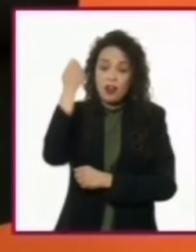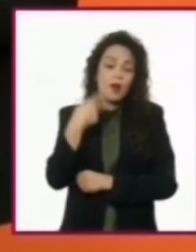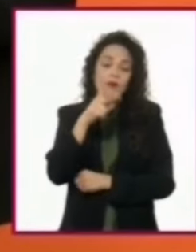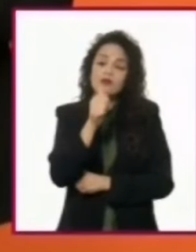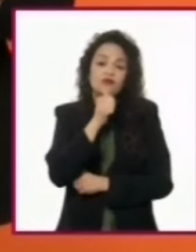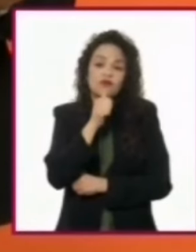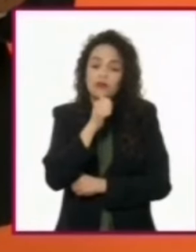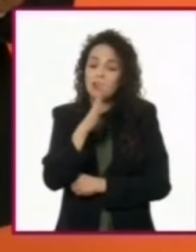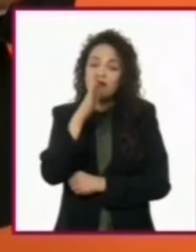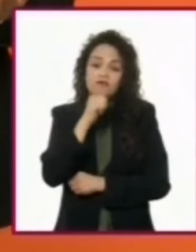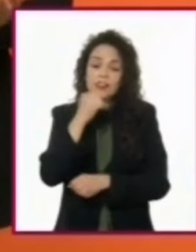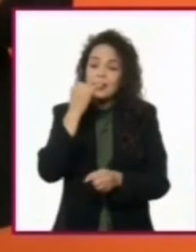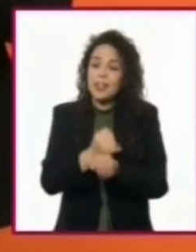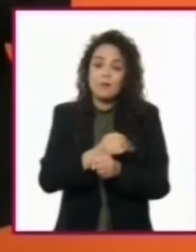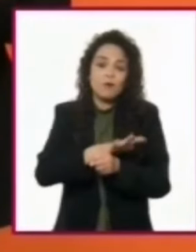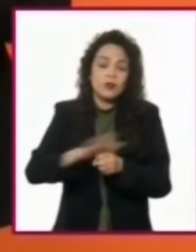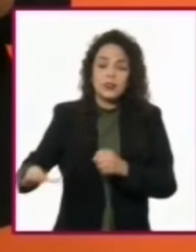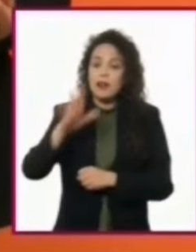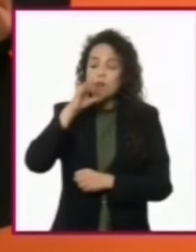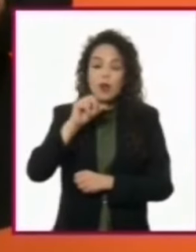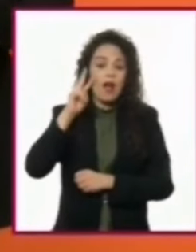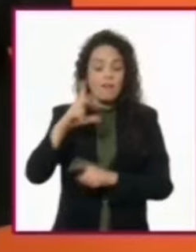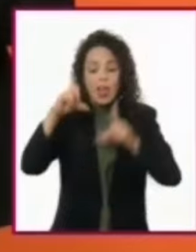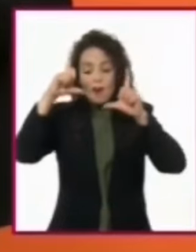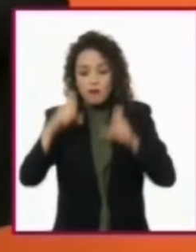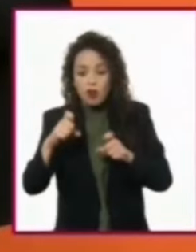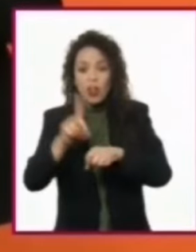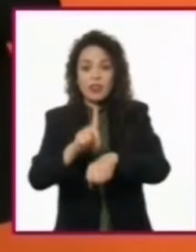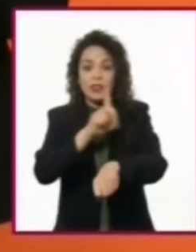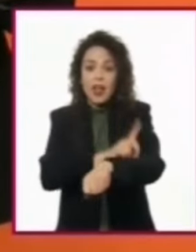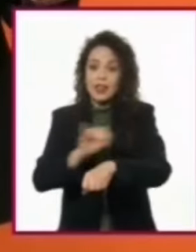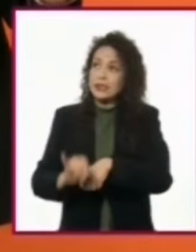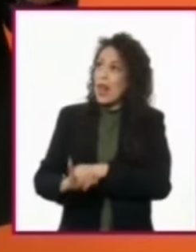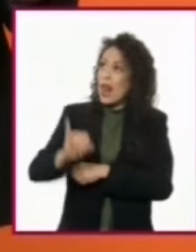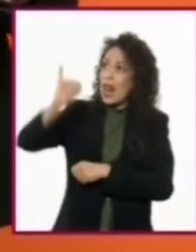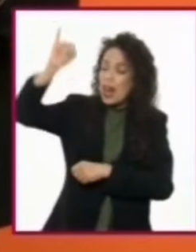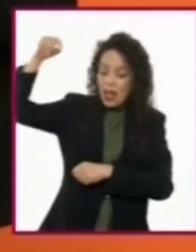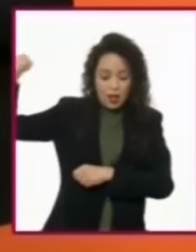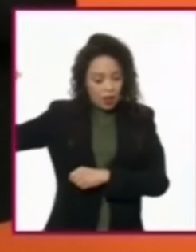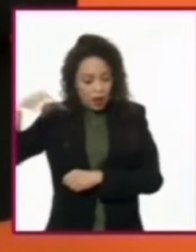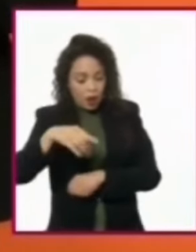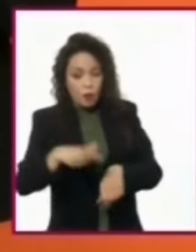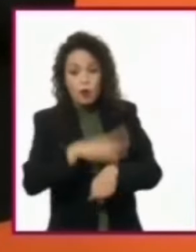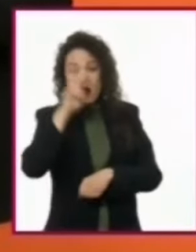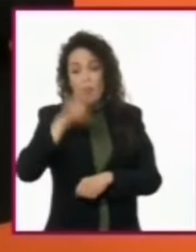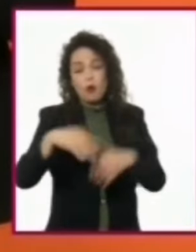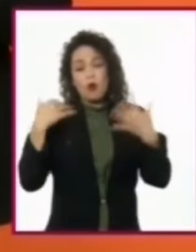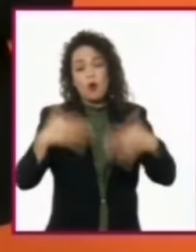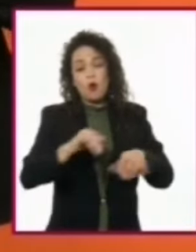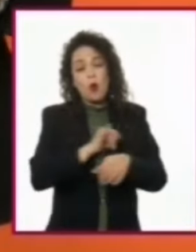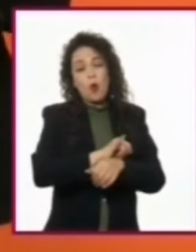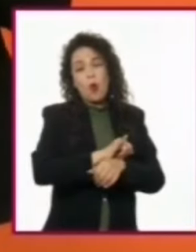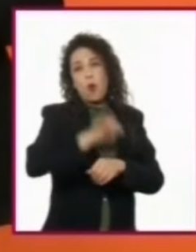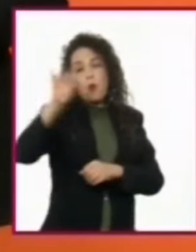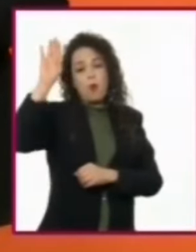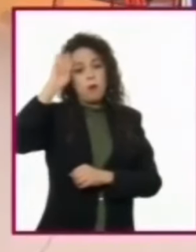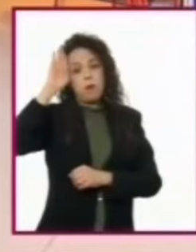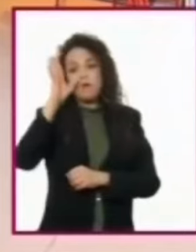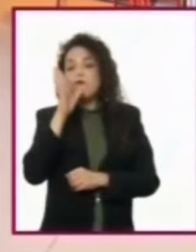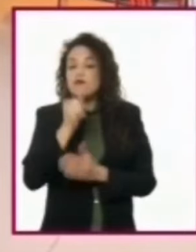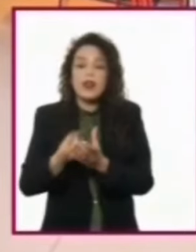Nos resulta imposible tomar una fotografía debido a la gran distancia para poder salir de